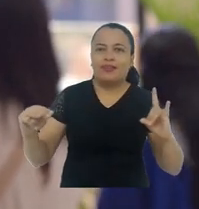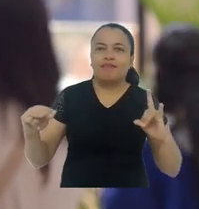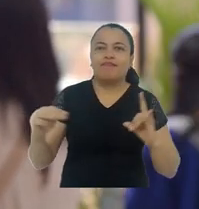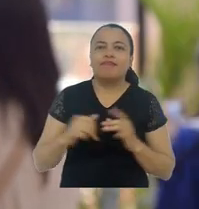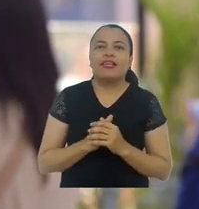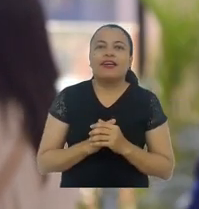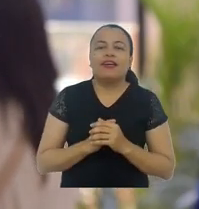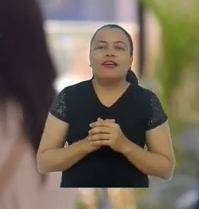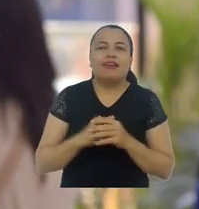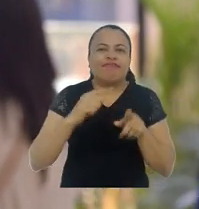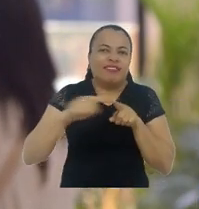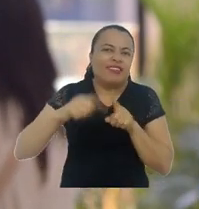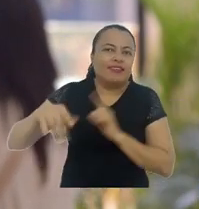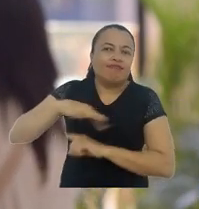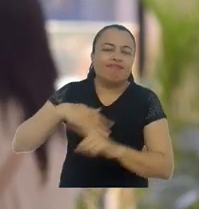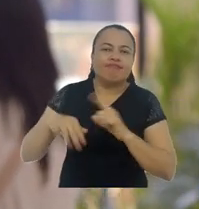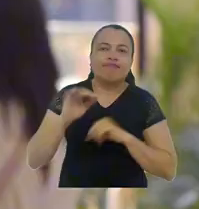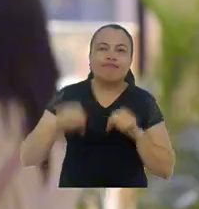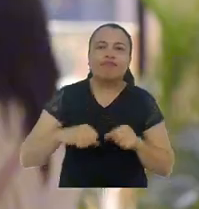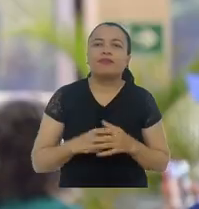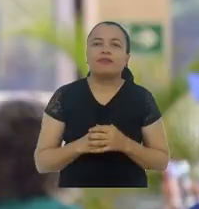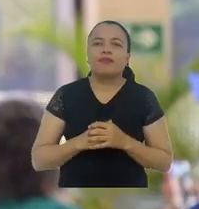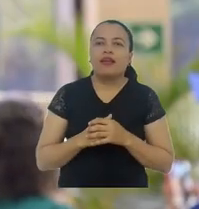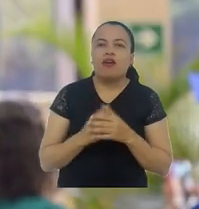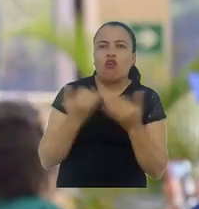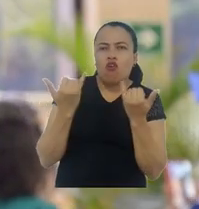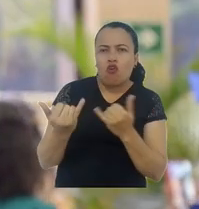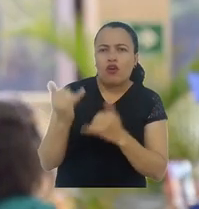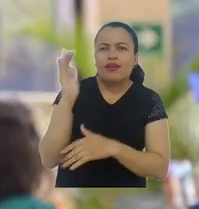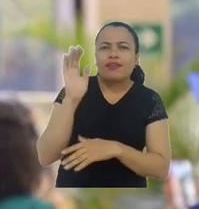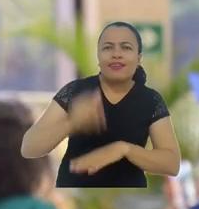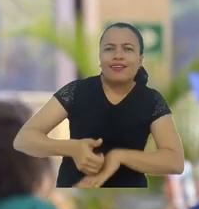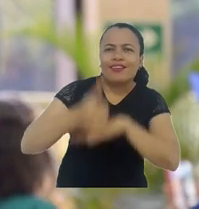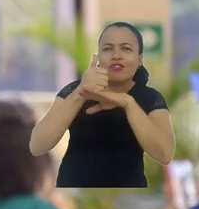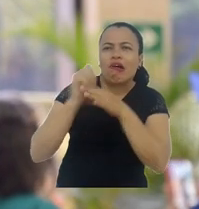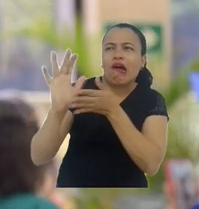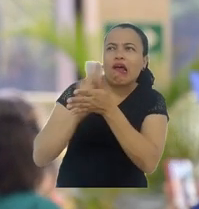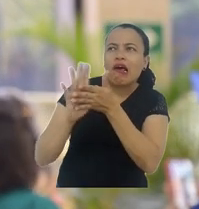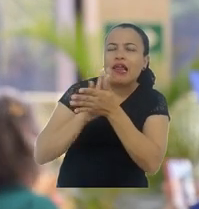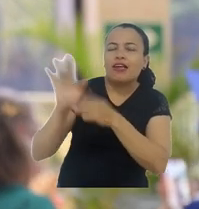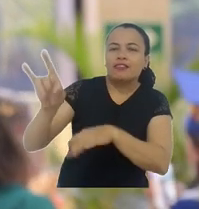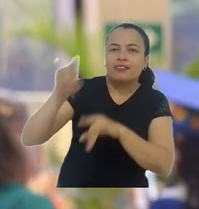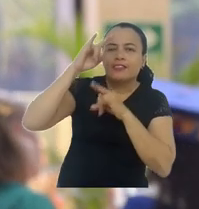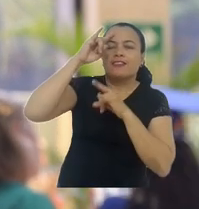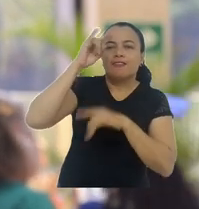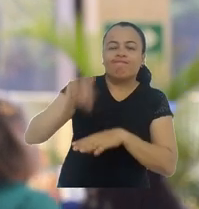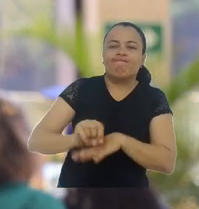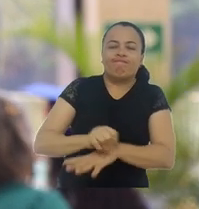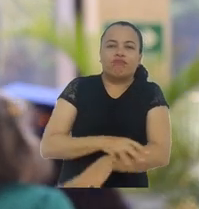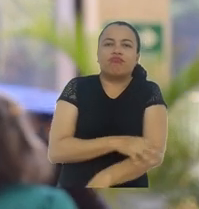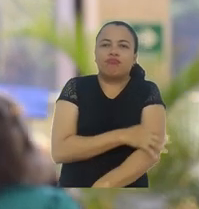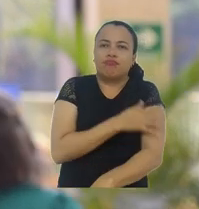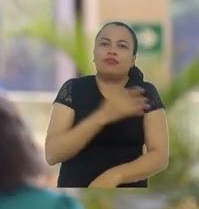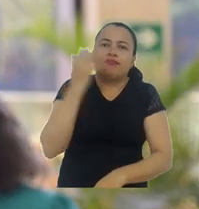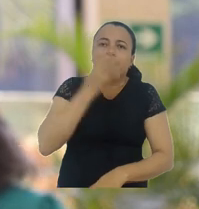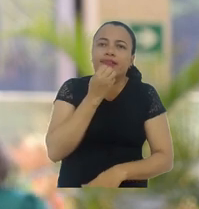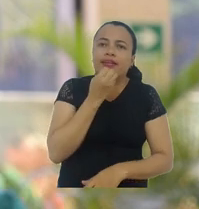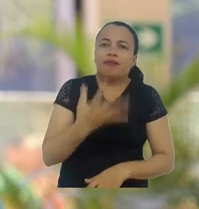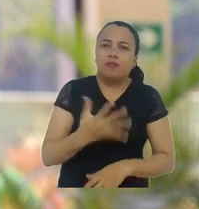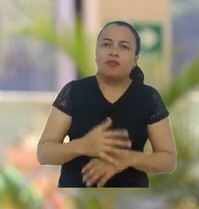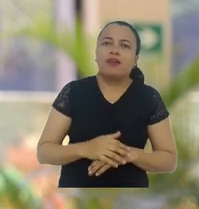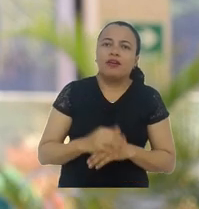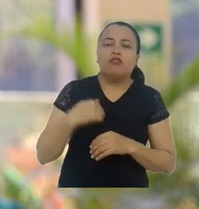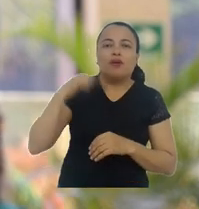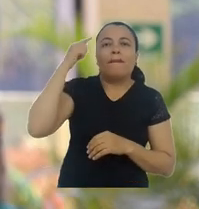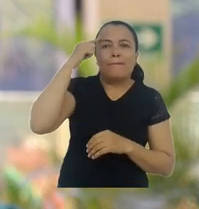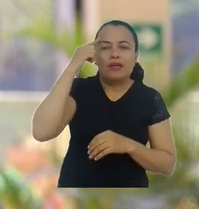Universidad Magdalena en diferentes entornos. Las palabras hoy del rector fueron inspiradoras, fueron maravillosas,